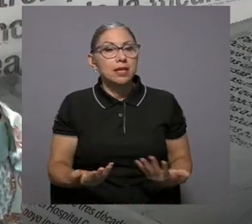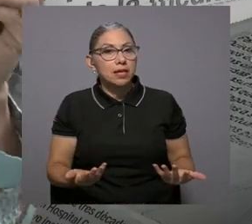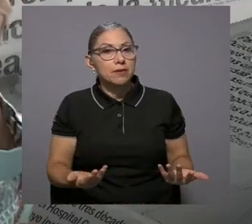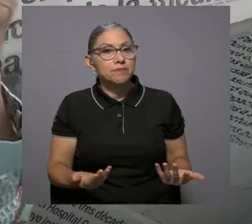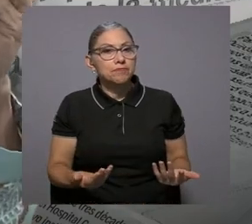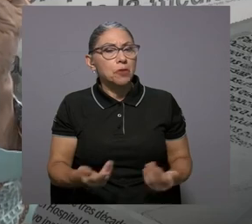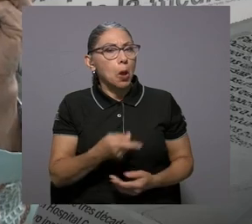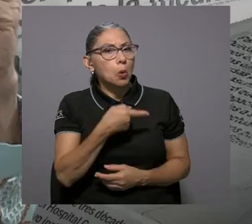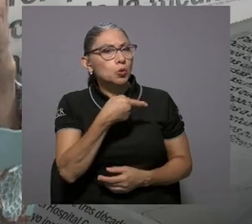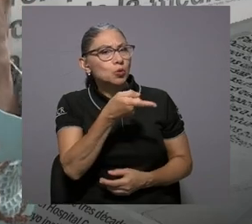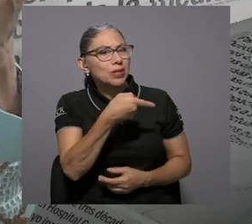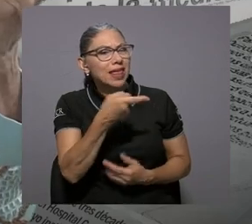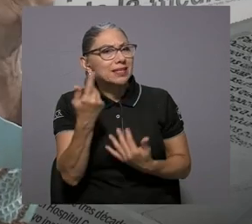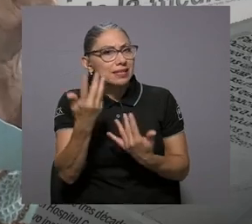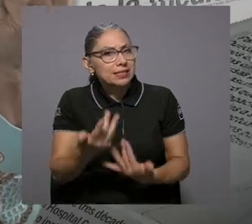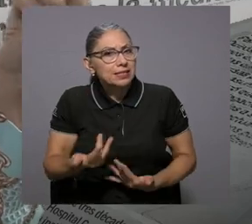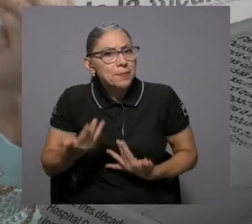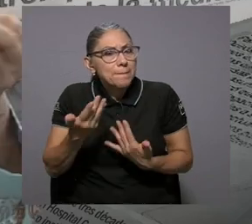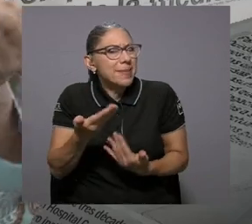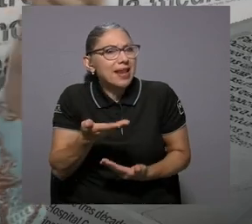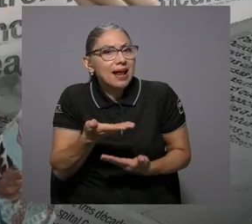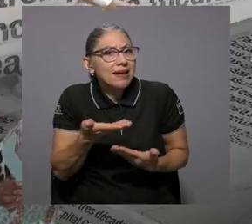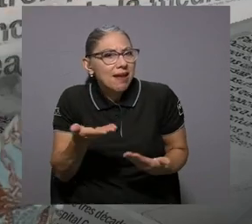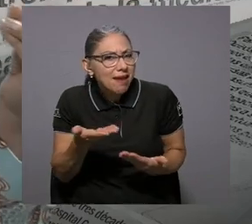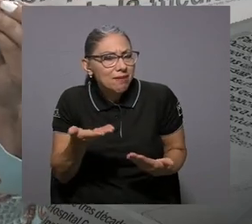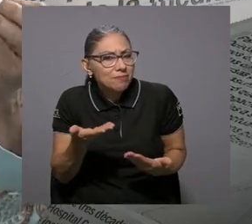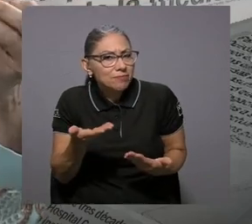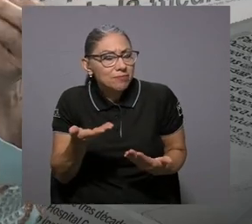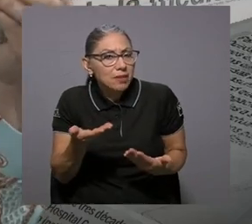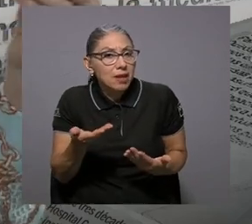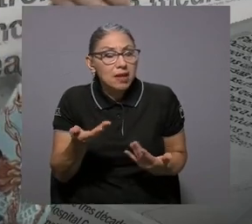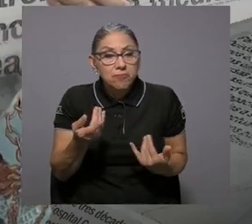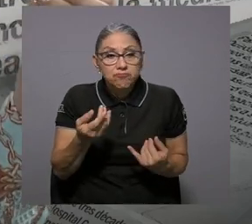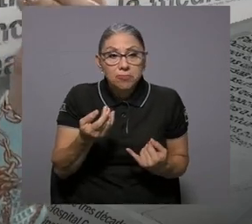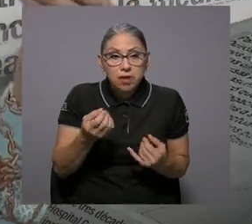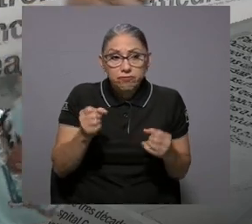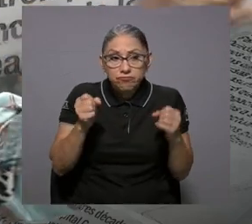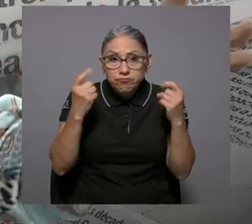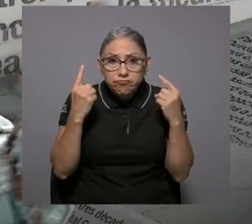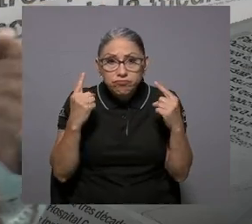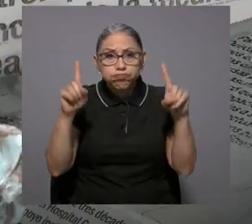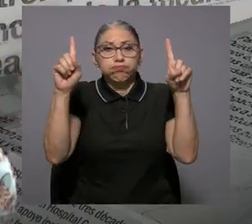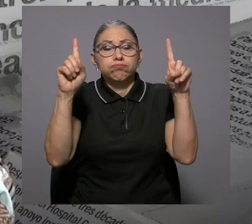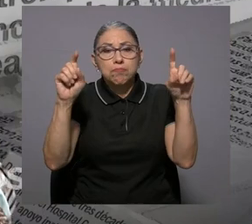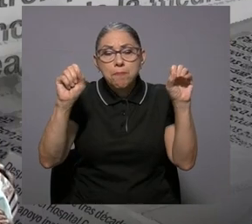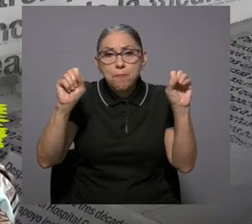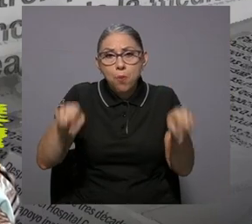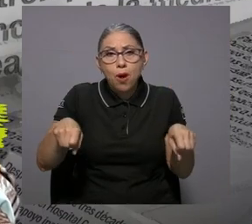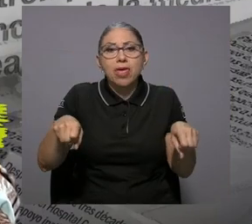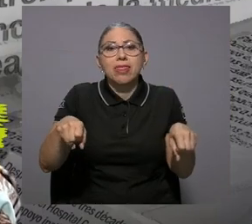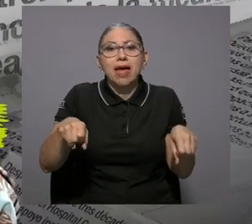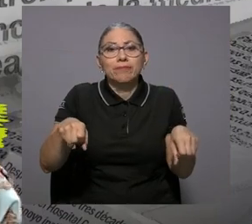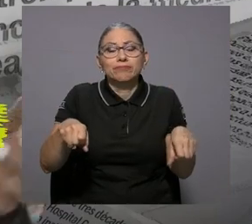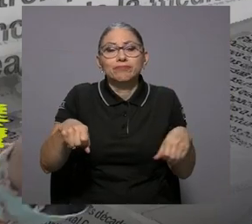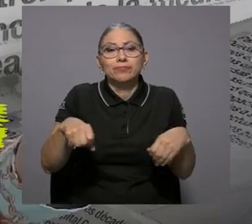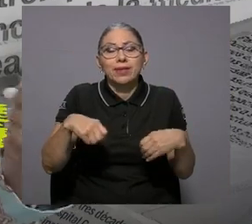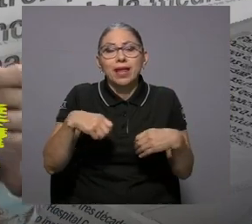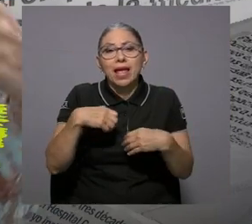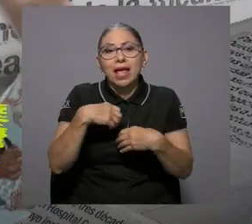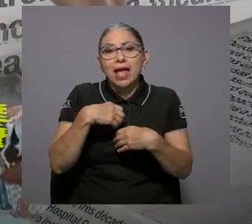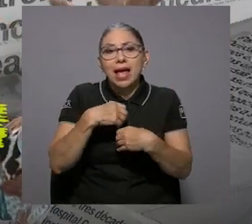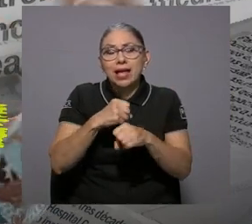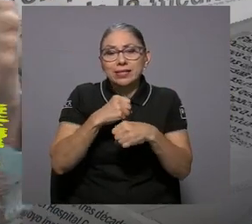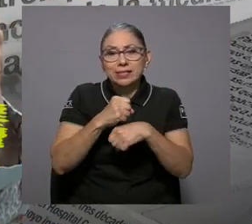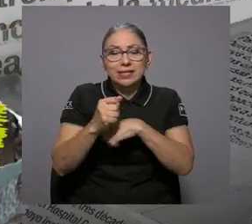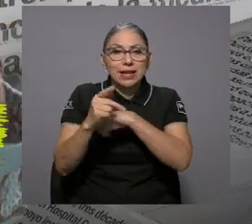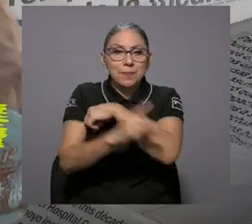qué esperan ustedes que finalmente pueda llevar el país